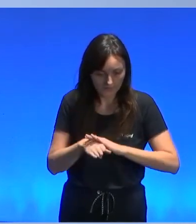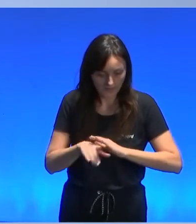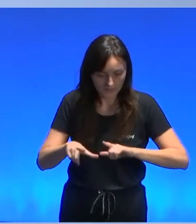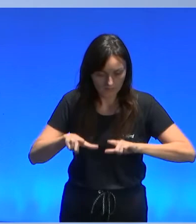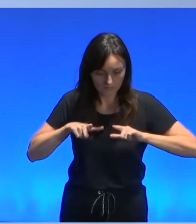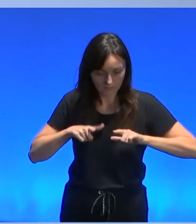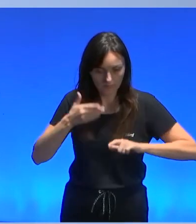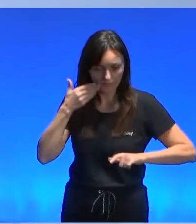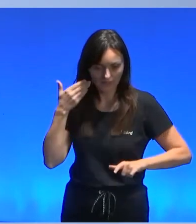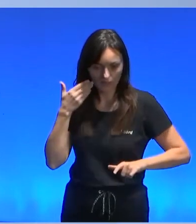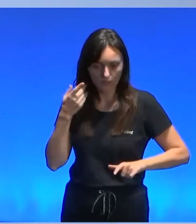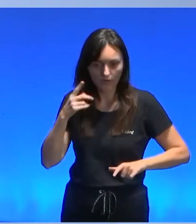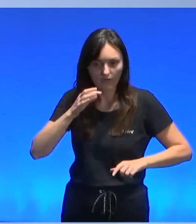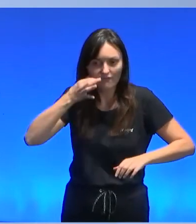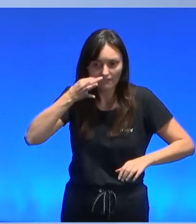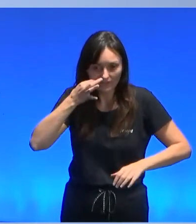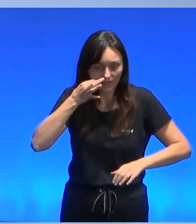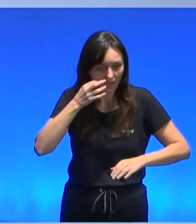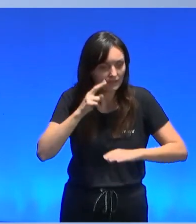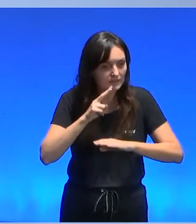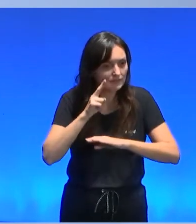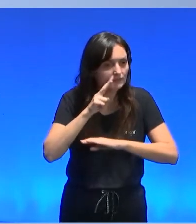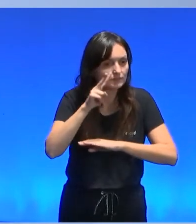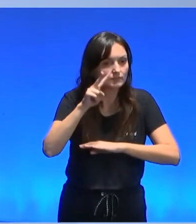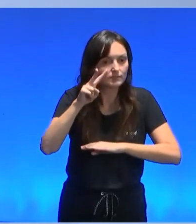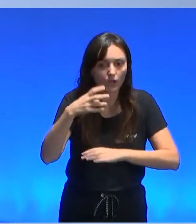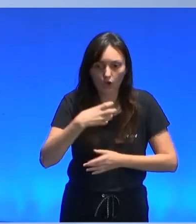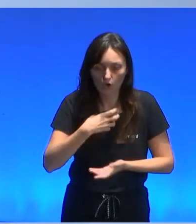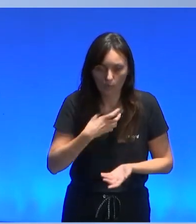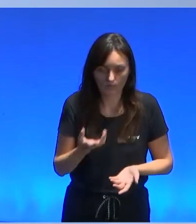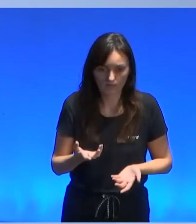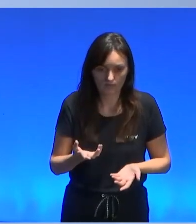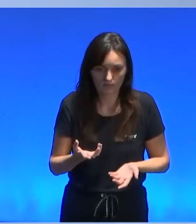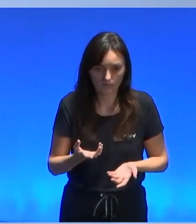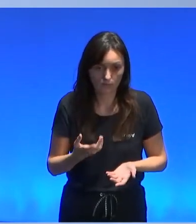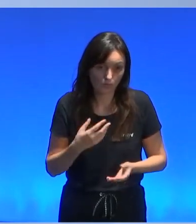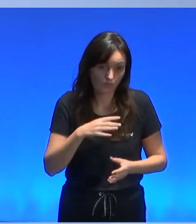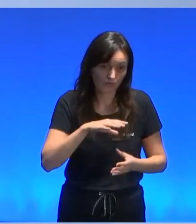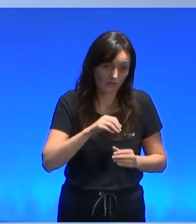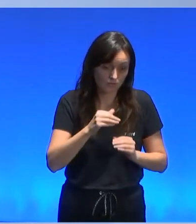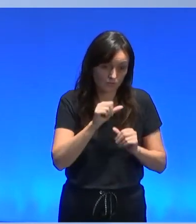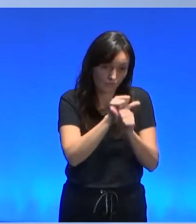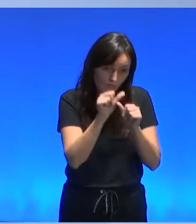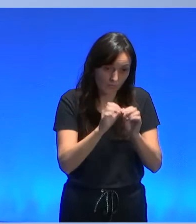niños no podían ver lo que se había preparado porque se había preparado por adultos.